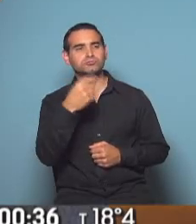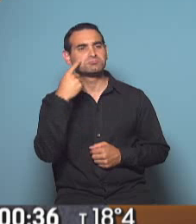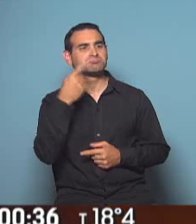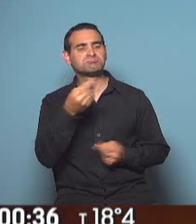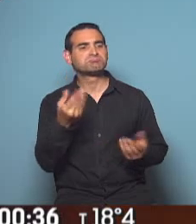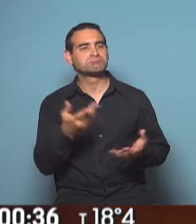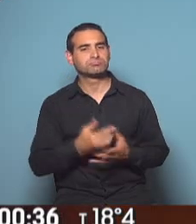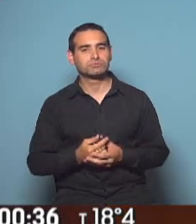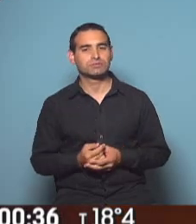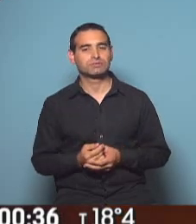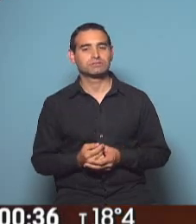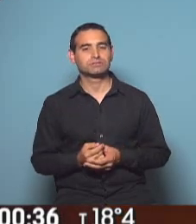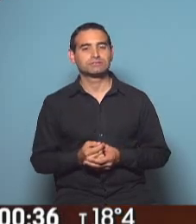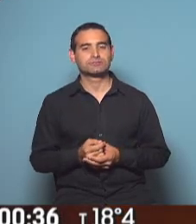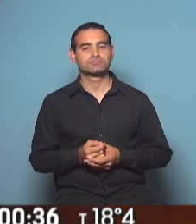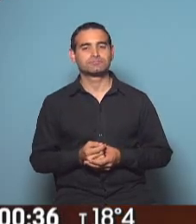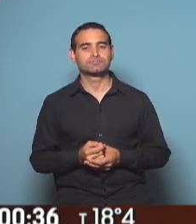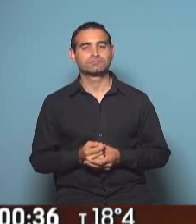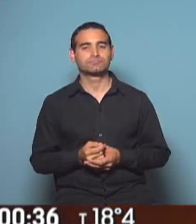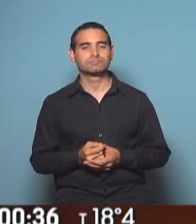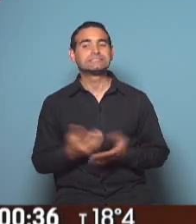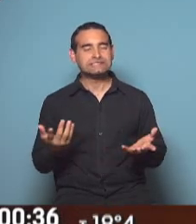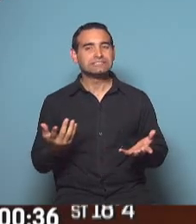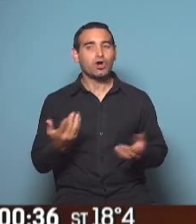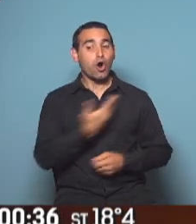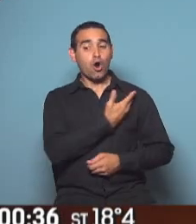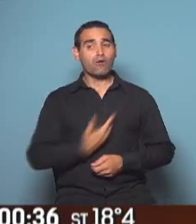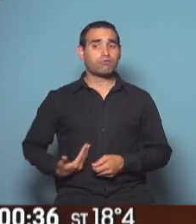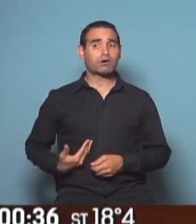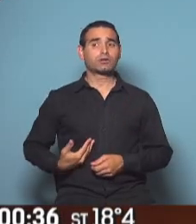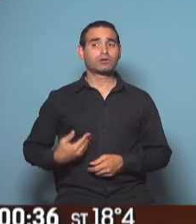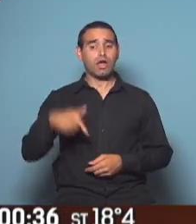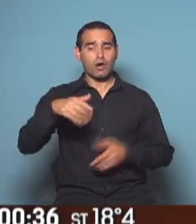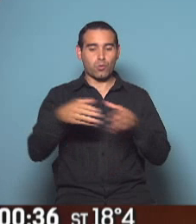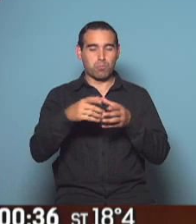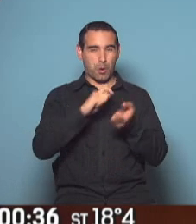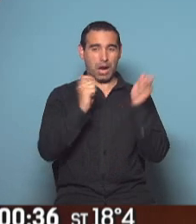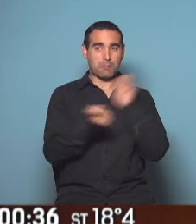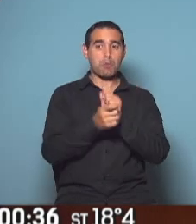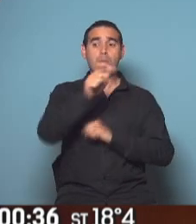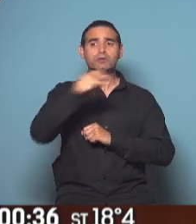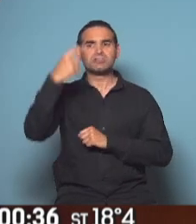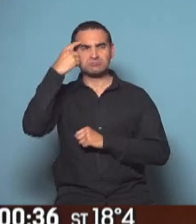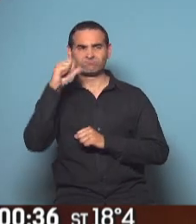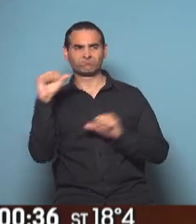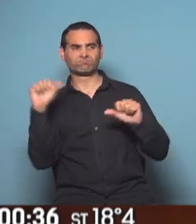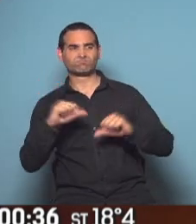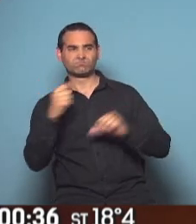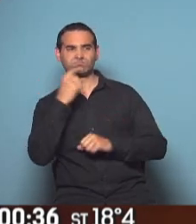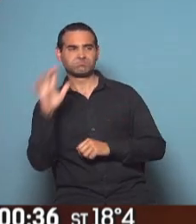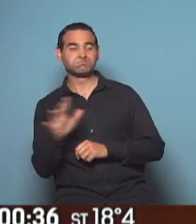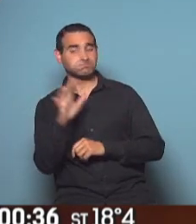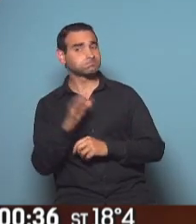bajo? Es bajo, no diría muy bajo, está en el momento más bajo de Cambiemos. Ajá. Pero Cambiemos ha tenido una confianza en el